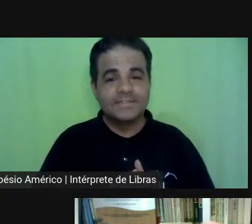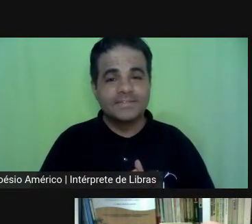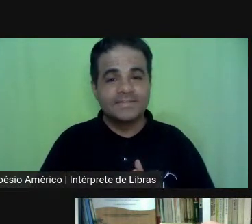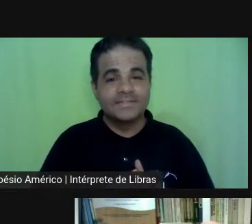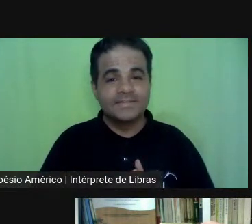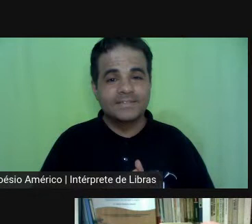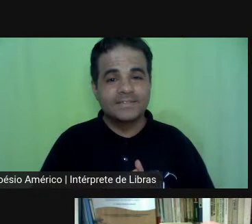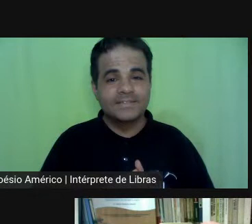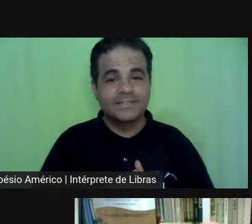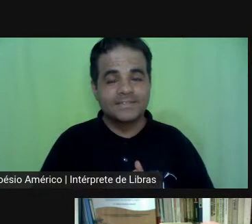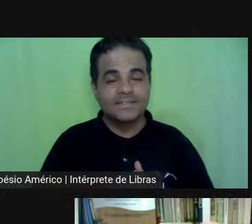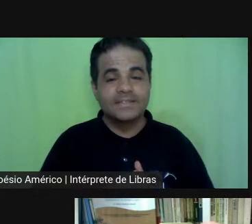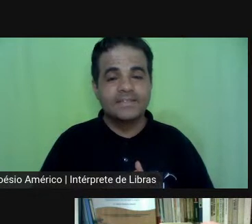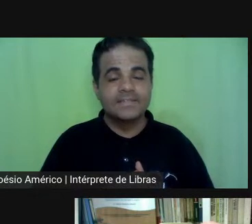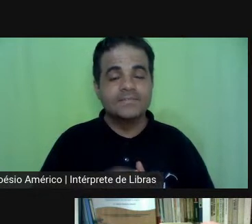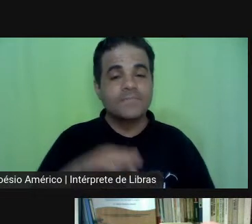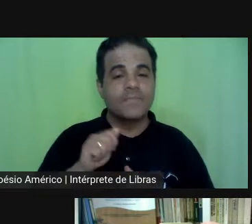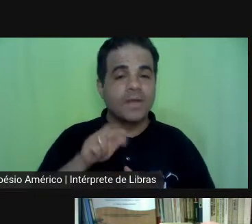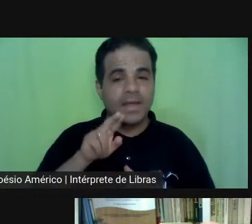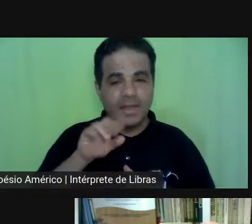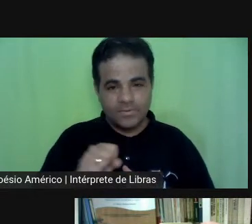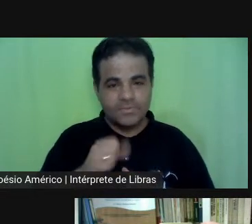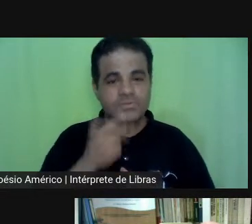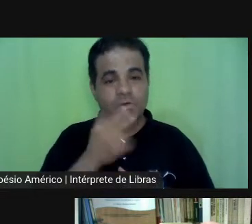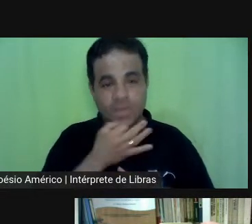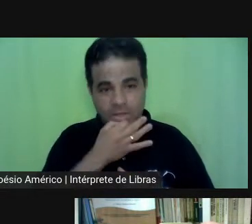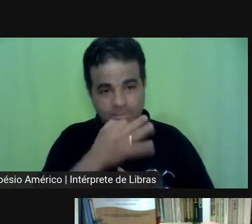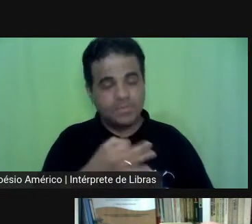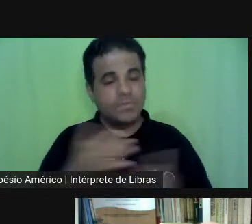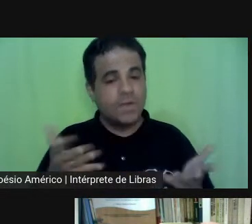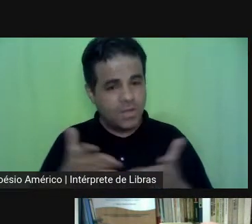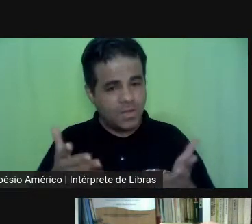yo me comentó algo realmente